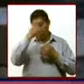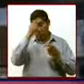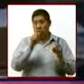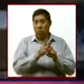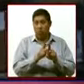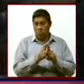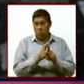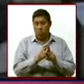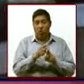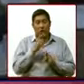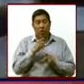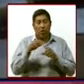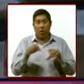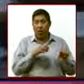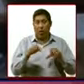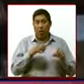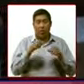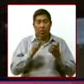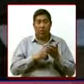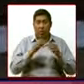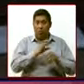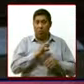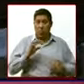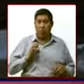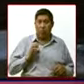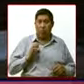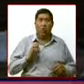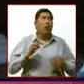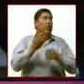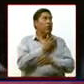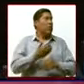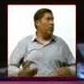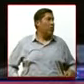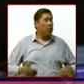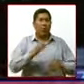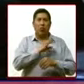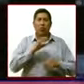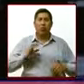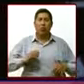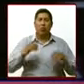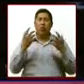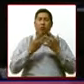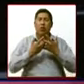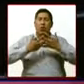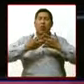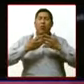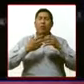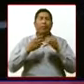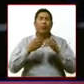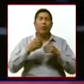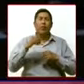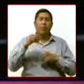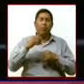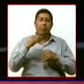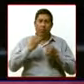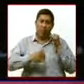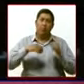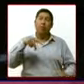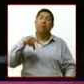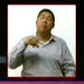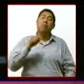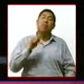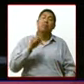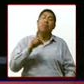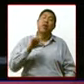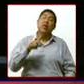acuerdo justamente quienes forman parte de dicha comisión. De hecho, el presidente de la Comisión Mixta de Justicia Plural, Roberto Padilla, ha destacado que esta